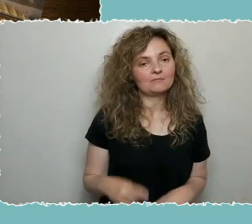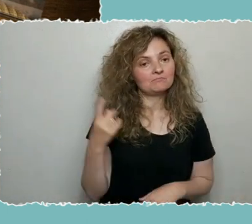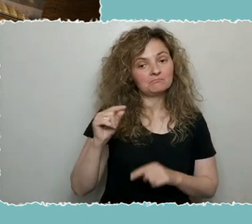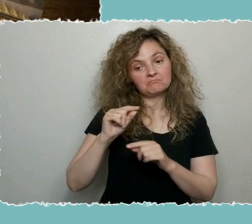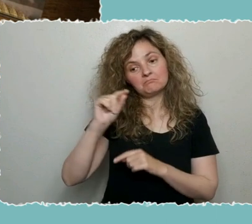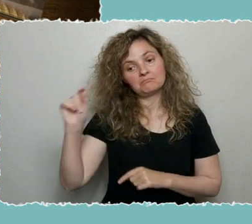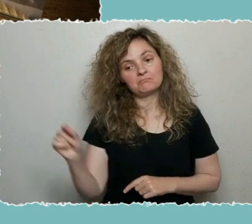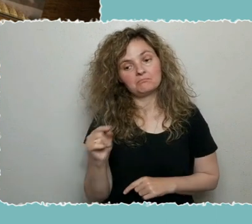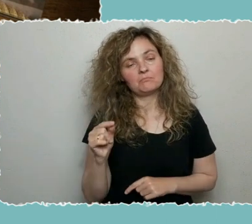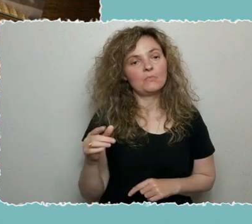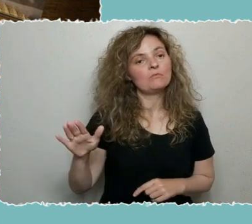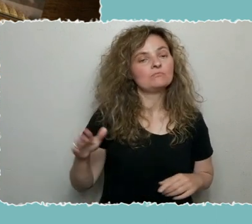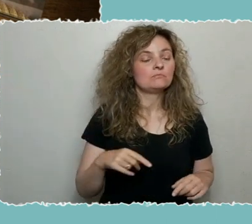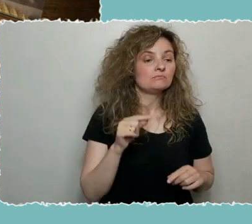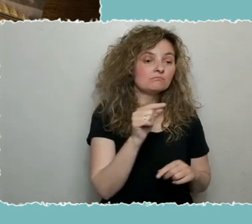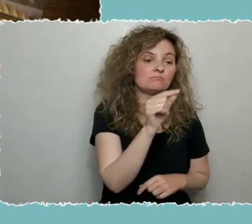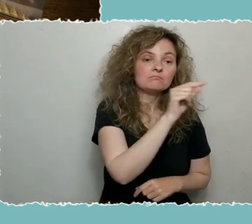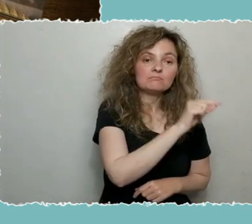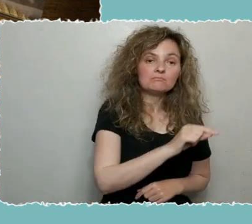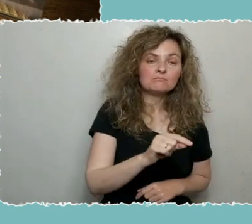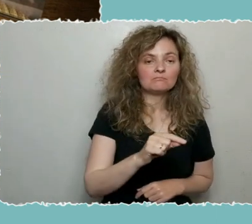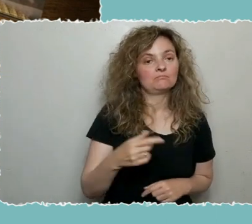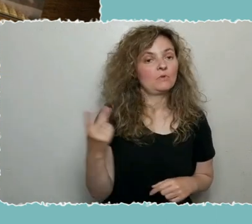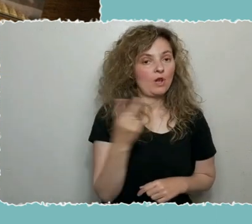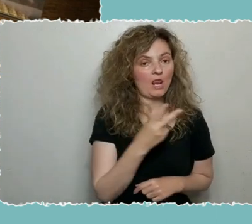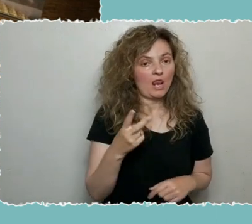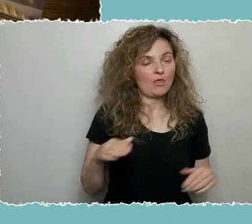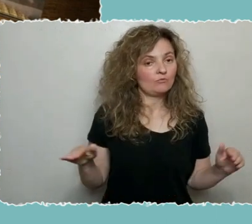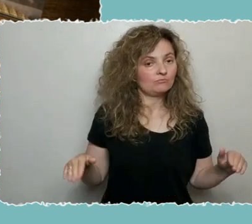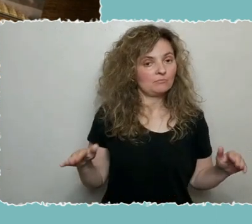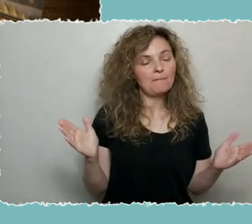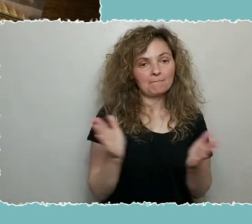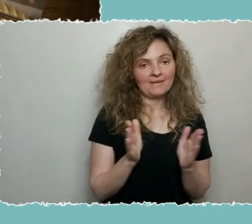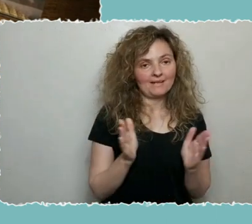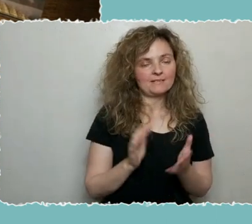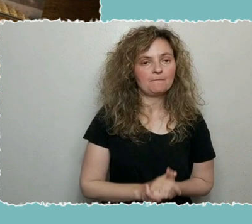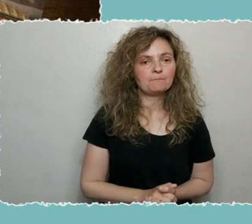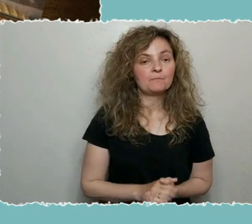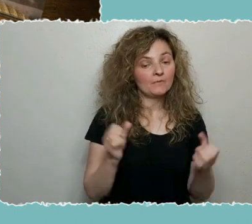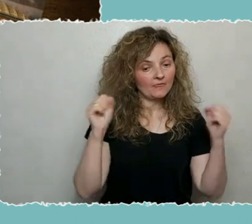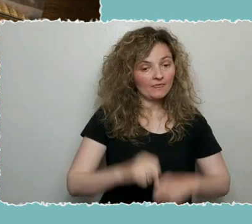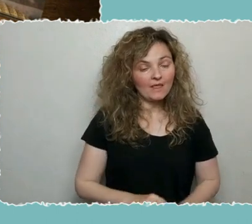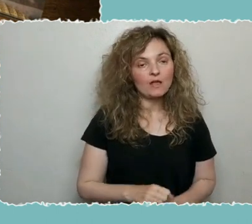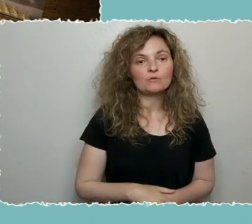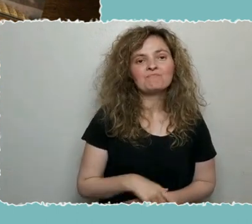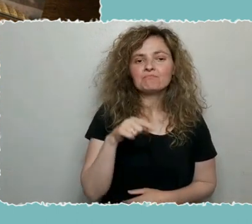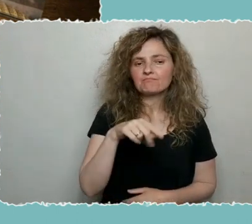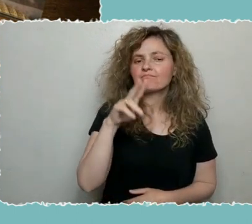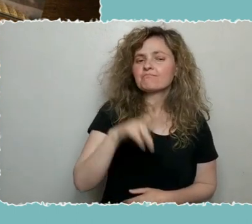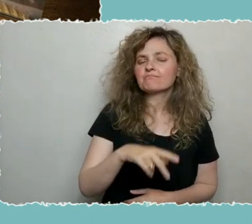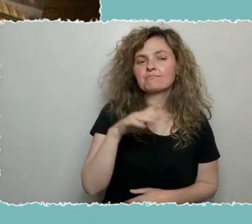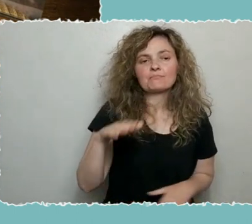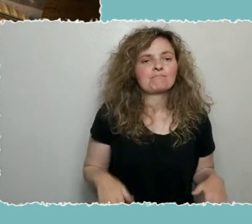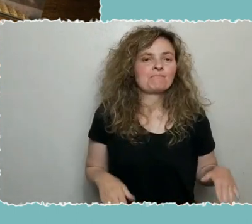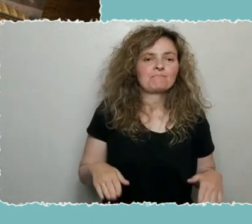unha A pequeniña por un lado, cunha curva, unha A pequeniña polo outro. De acordo? E, como vemos que ele era un